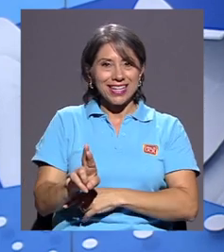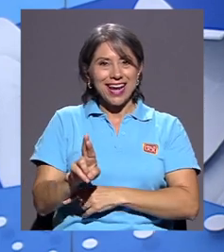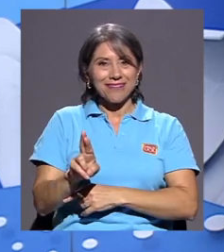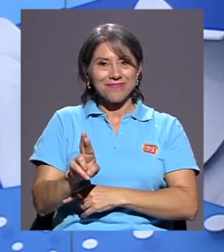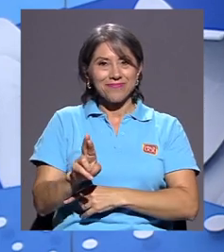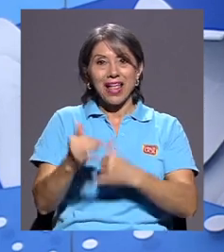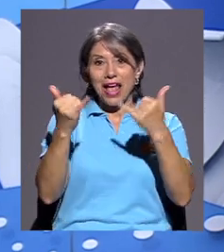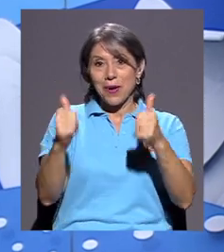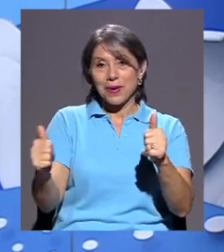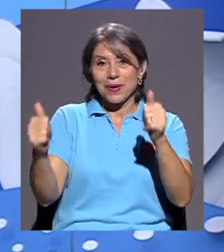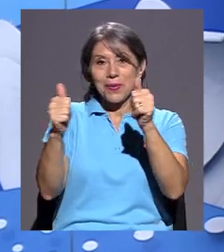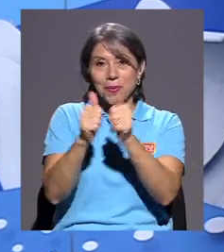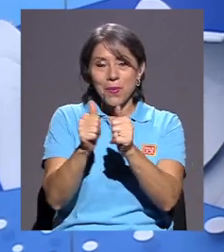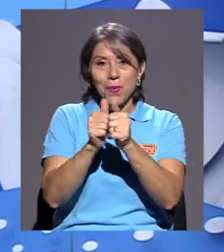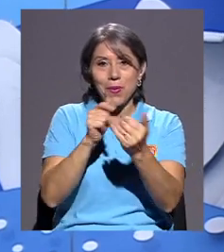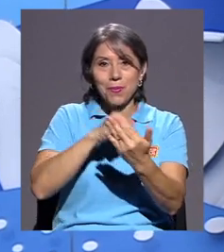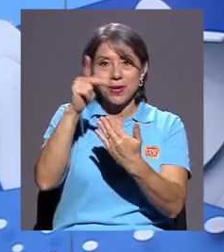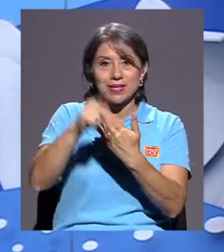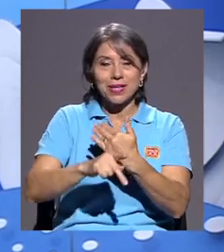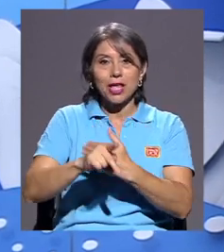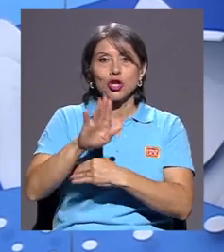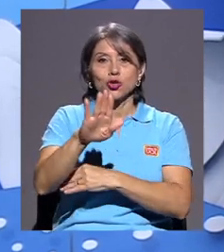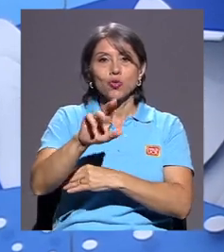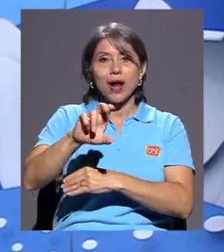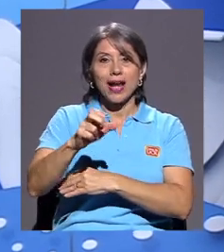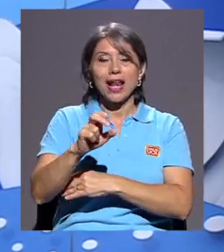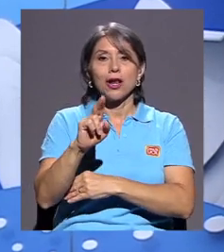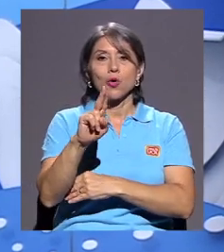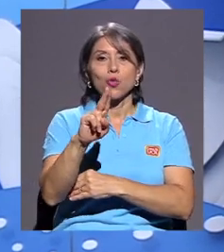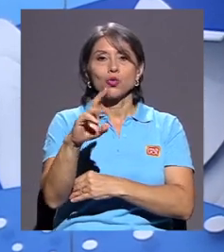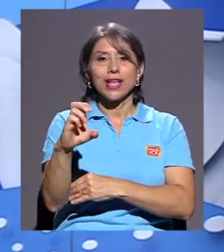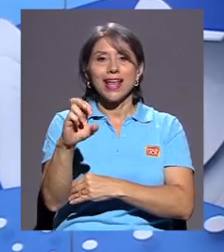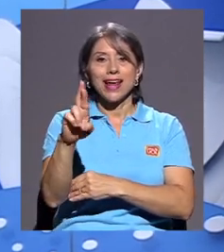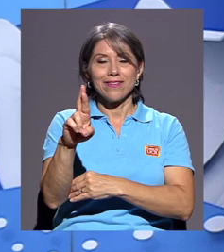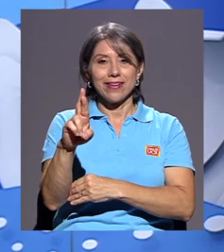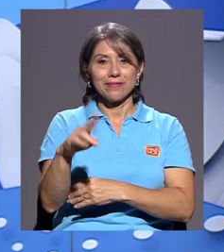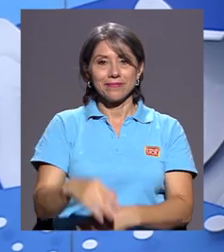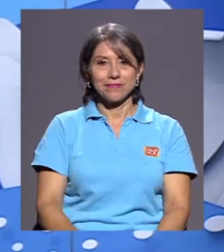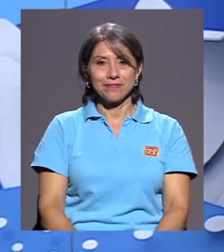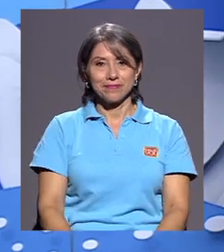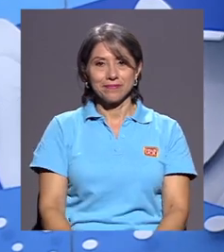Costa Rica. Les dejo en compañía de la programación de su canal UCR. Hasta pronto.